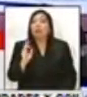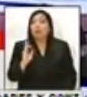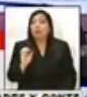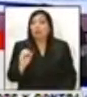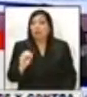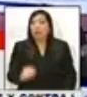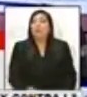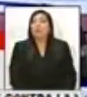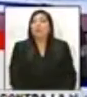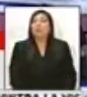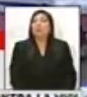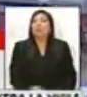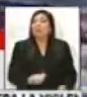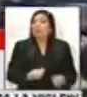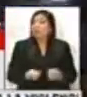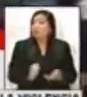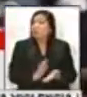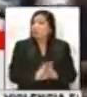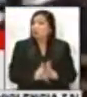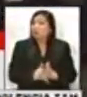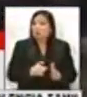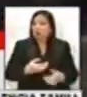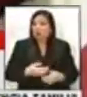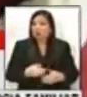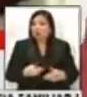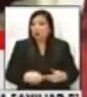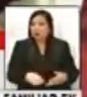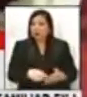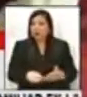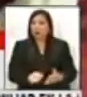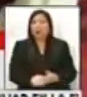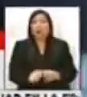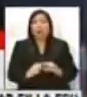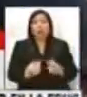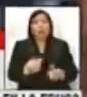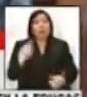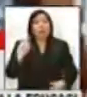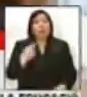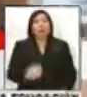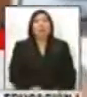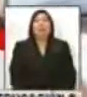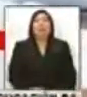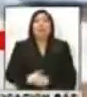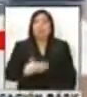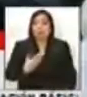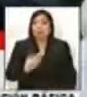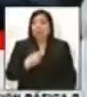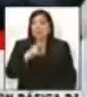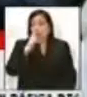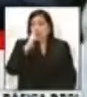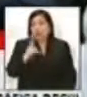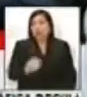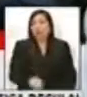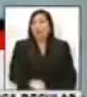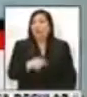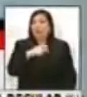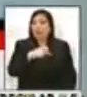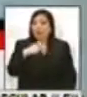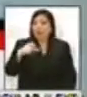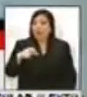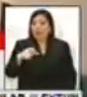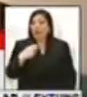sobre presuntas irregularidades en el proceso de inscripción del partido político Podemos Perú. Un programa